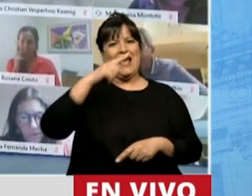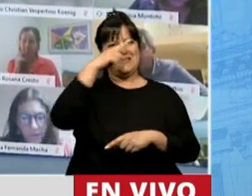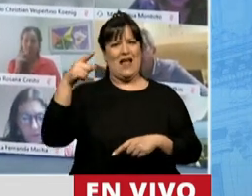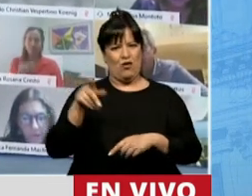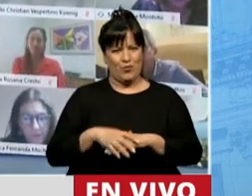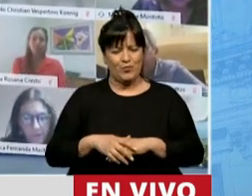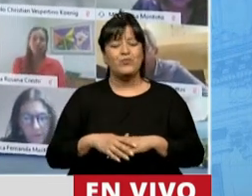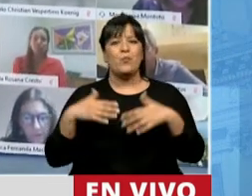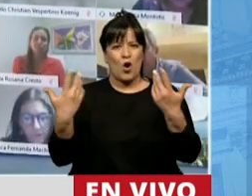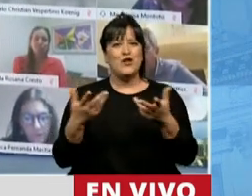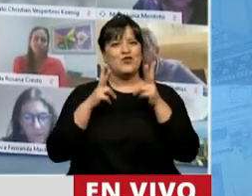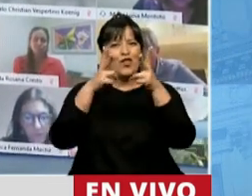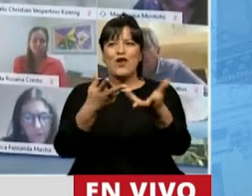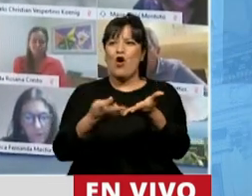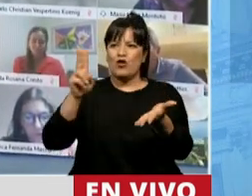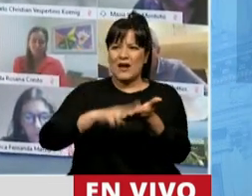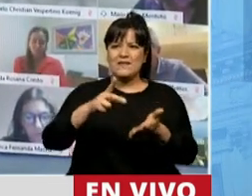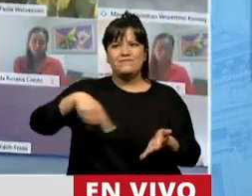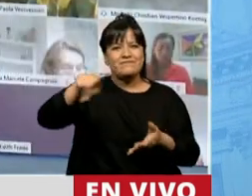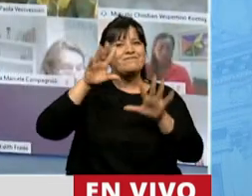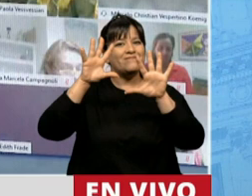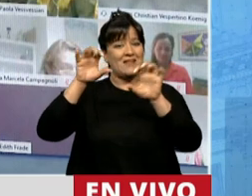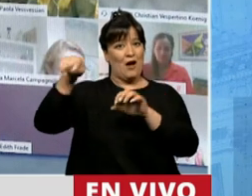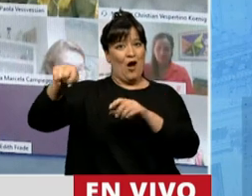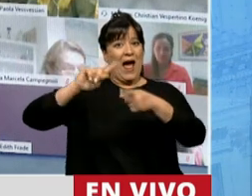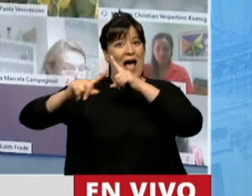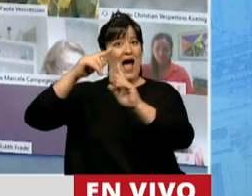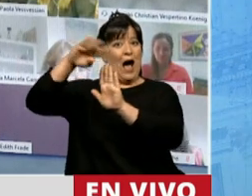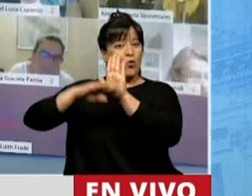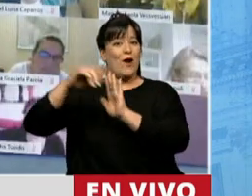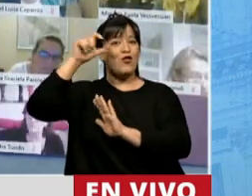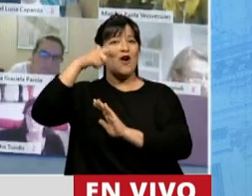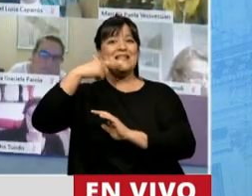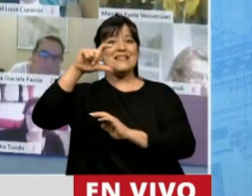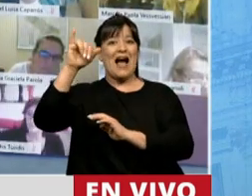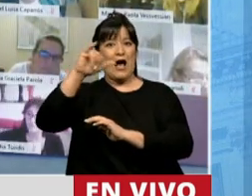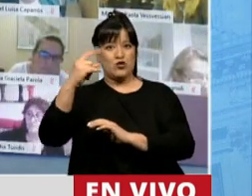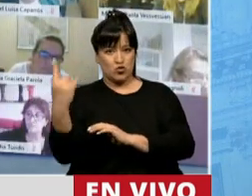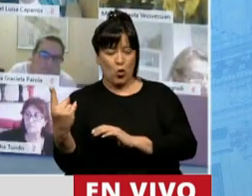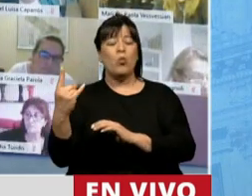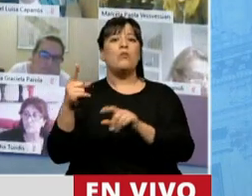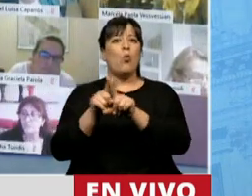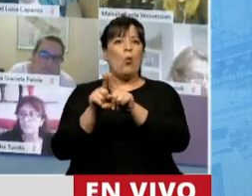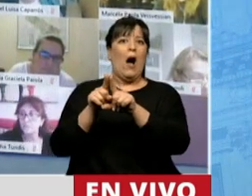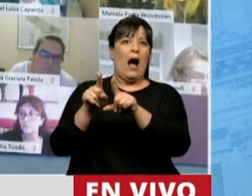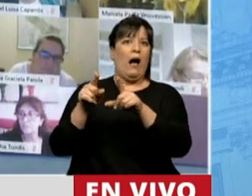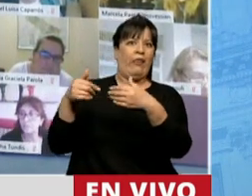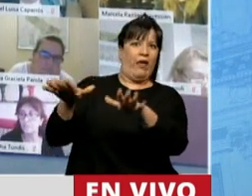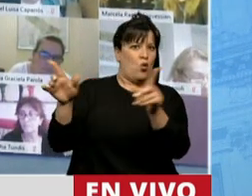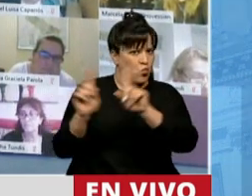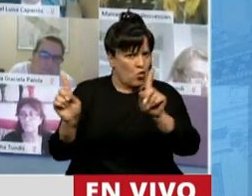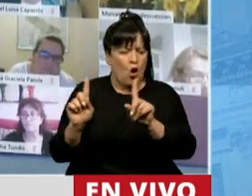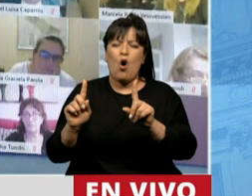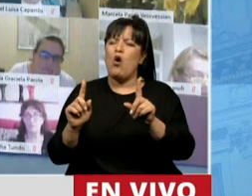nuevamente eh recordar que con escazú es una oportunidad que estamos emprendiendo que no podemos desaprovechar para seguir